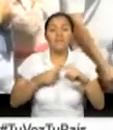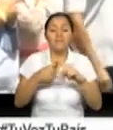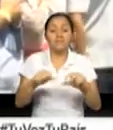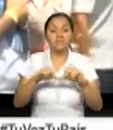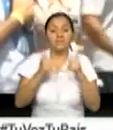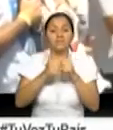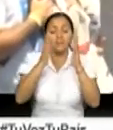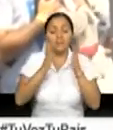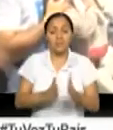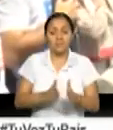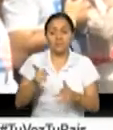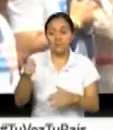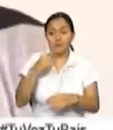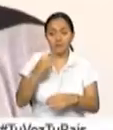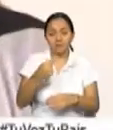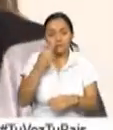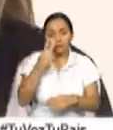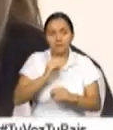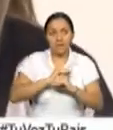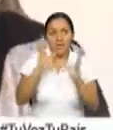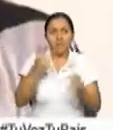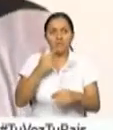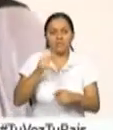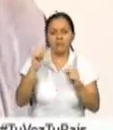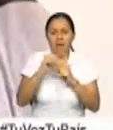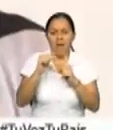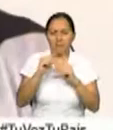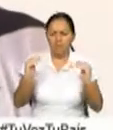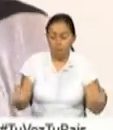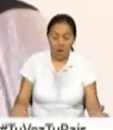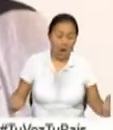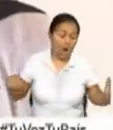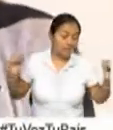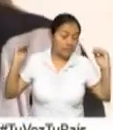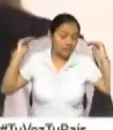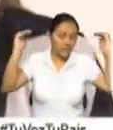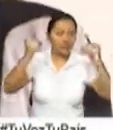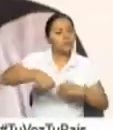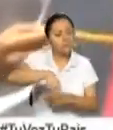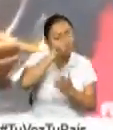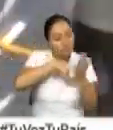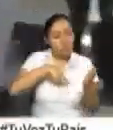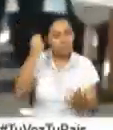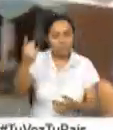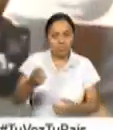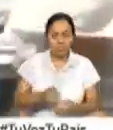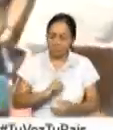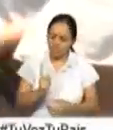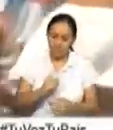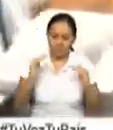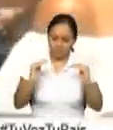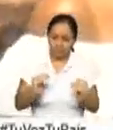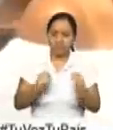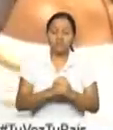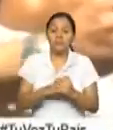Dayana Pazley tiene su lectura al respecto. Hay terminologías que son muy académicas, que están muy lejanas a la realidad. Otro de los pronunciamientos